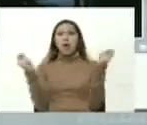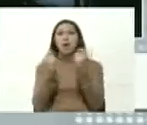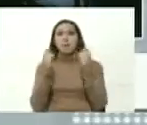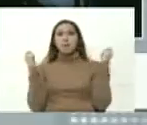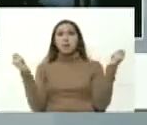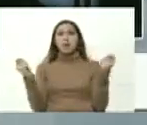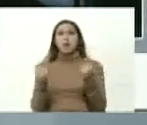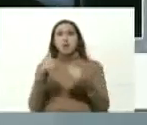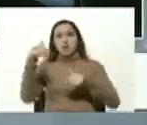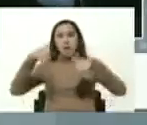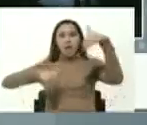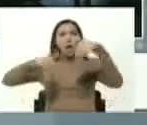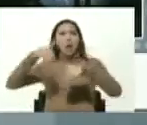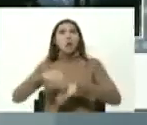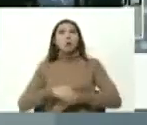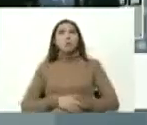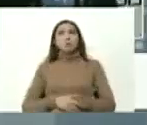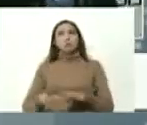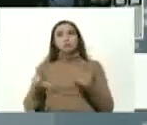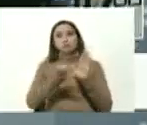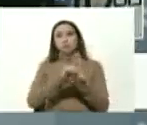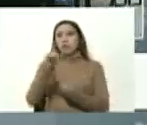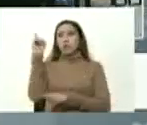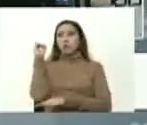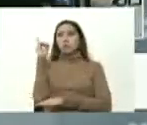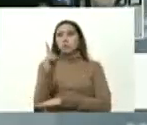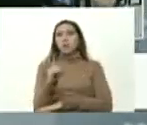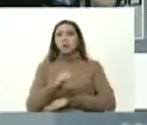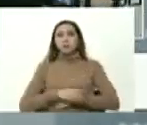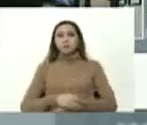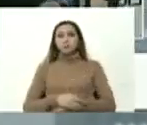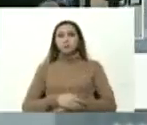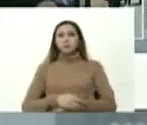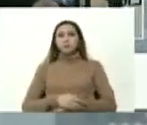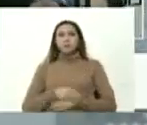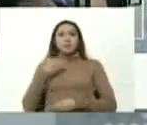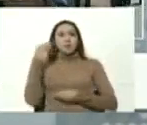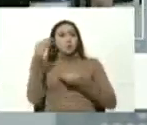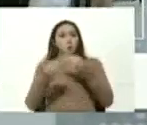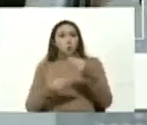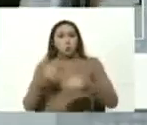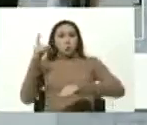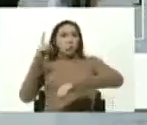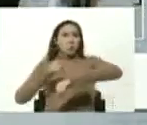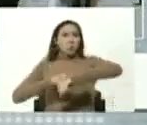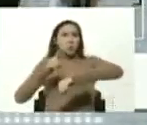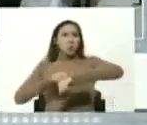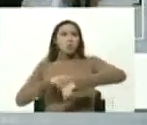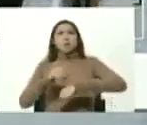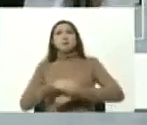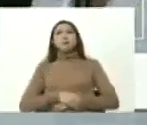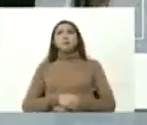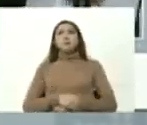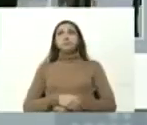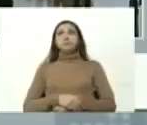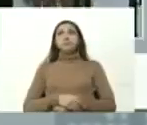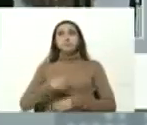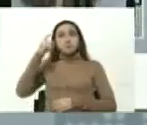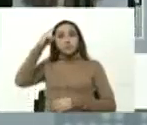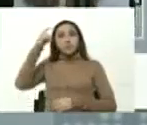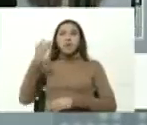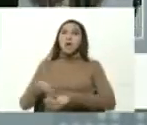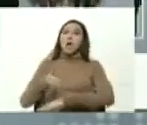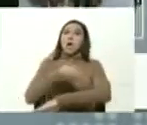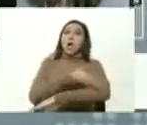cuando cerramos la campaña electoral, como establece la ley. Lo hemos hecho en los últimos tiempos así, unos días antes